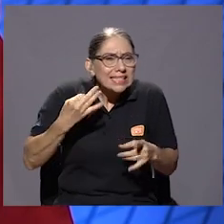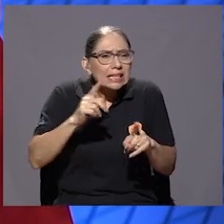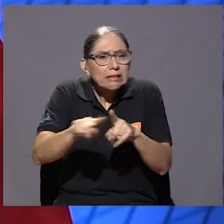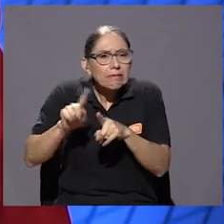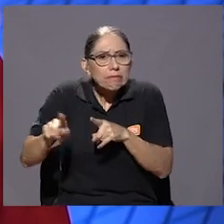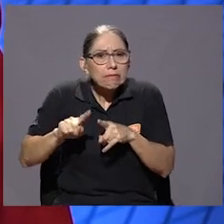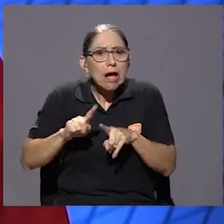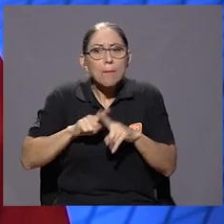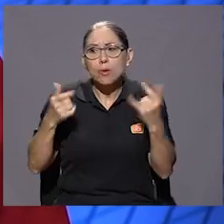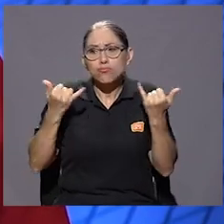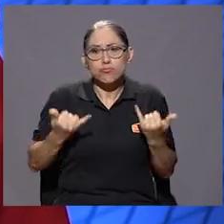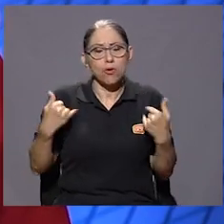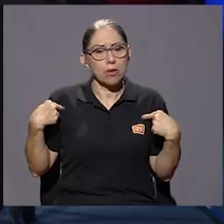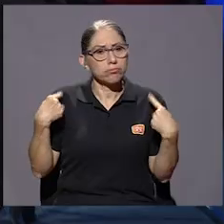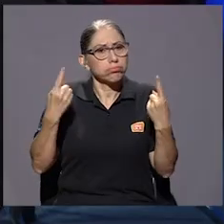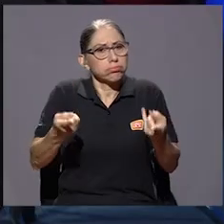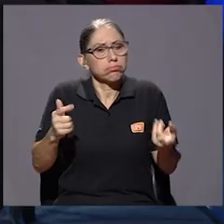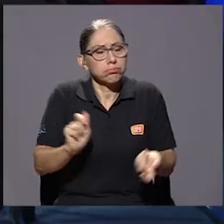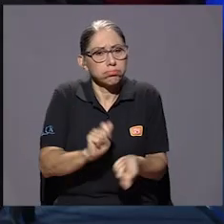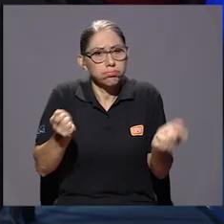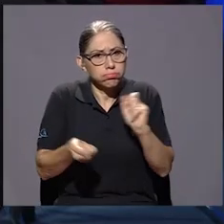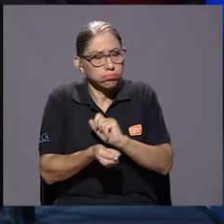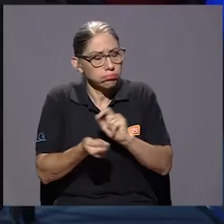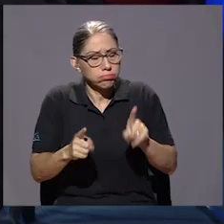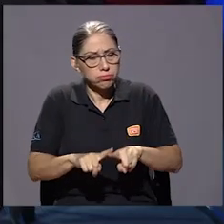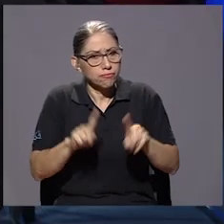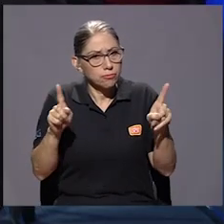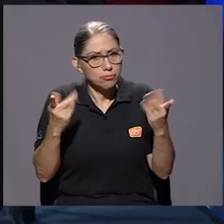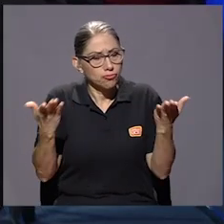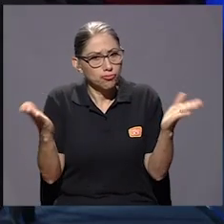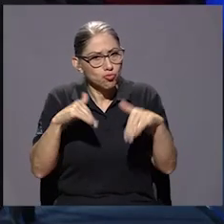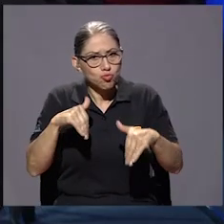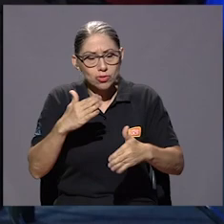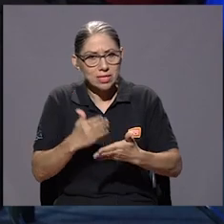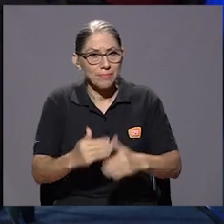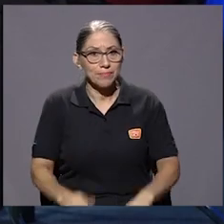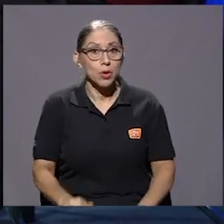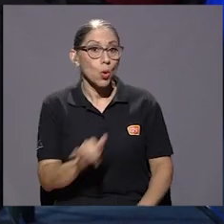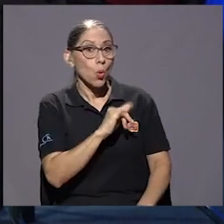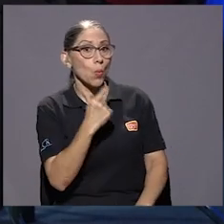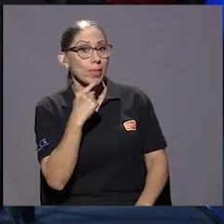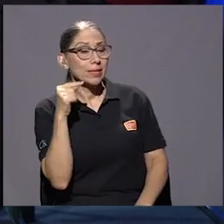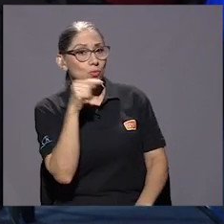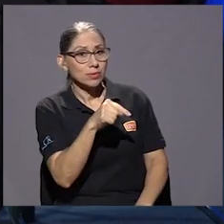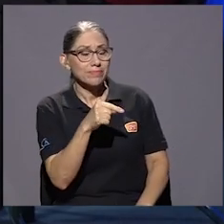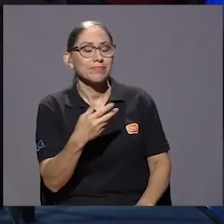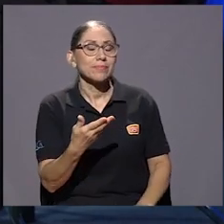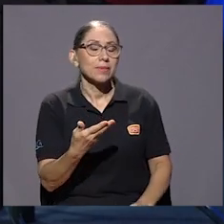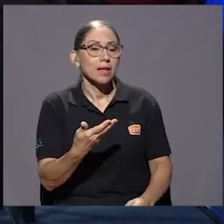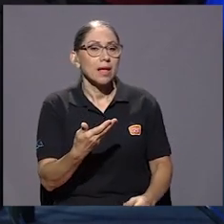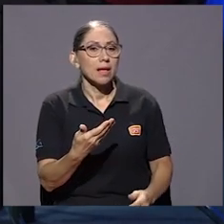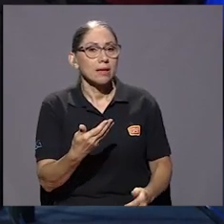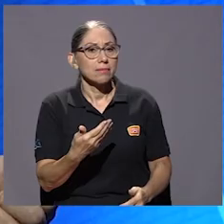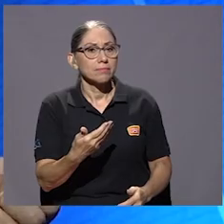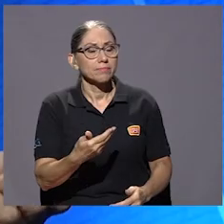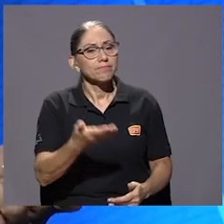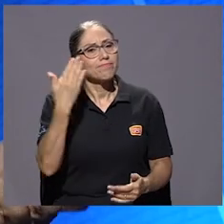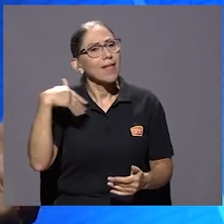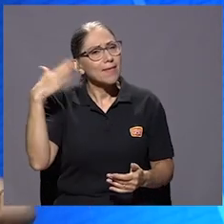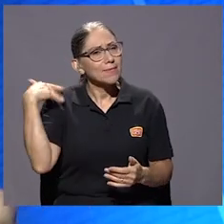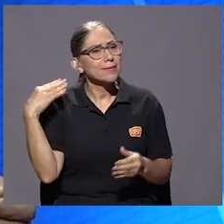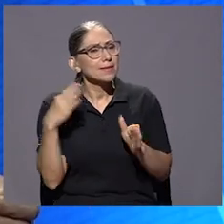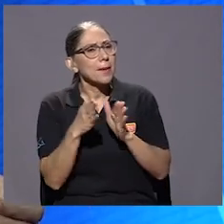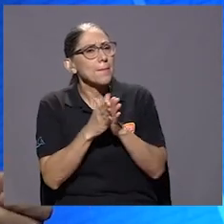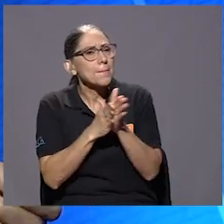ya hoy en día no están. Y como decía usted anteriormente, era quizás más aprovechada